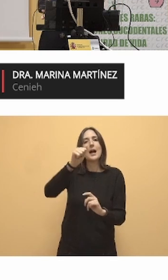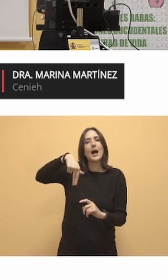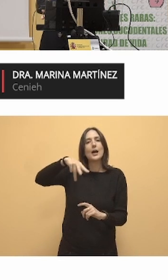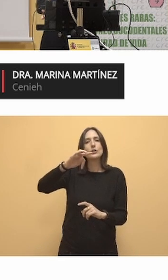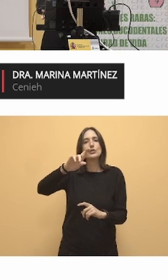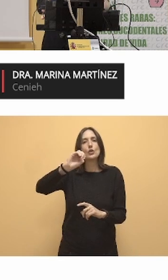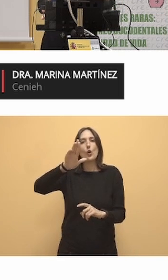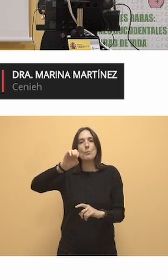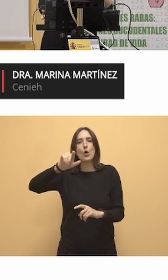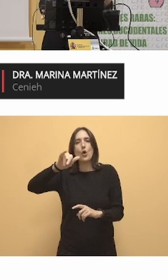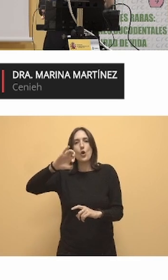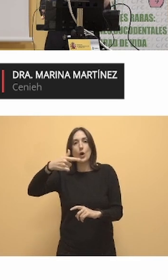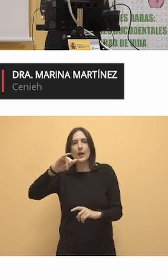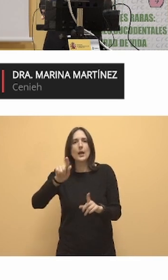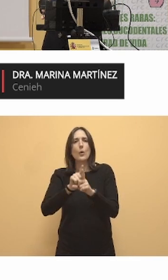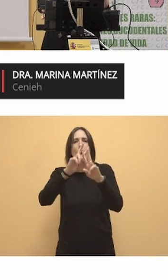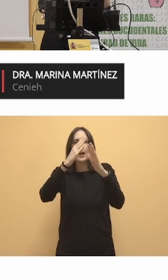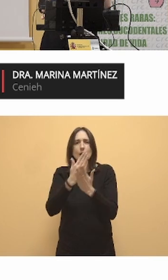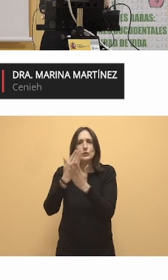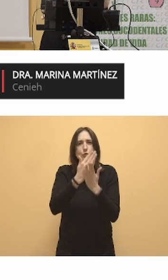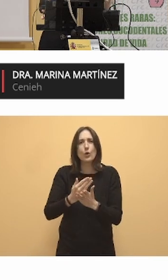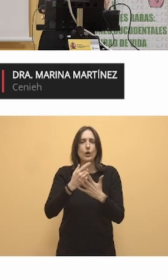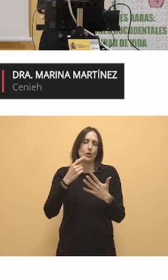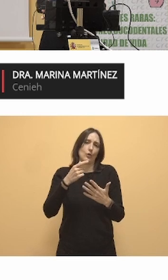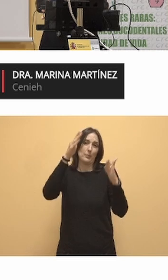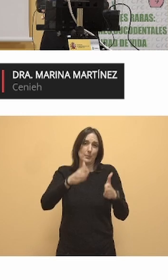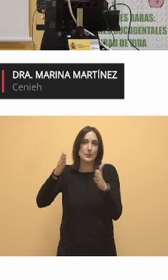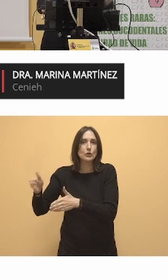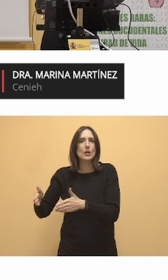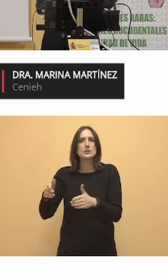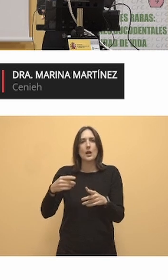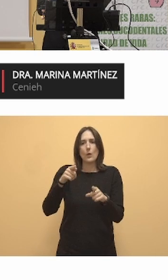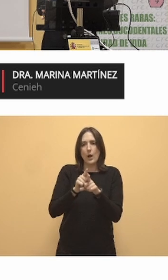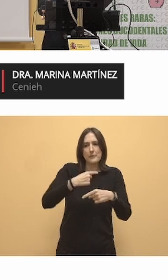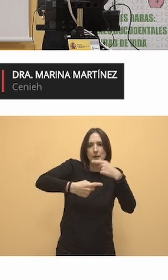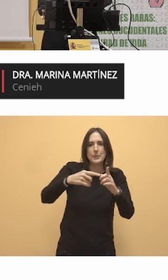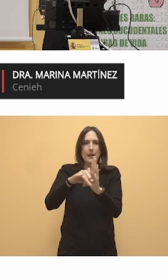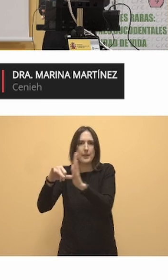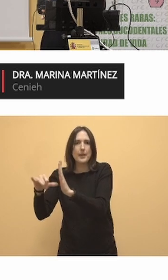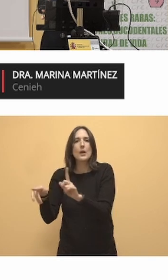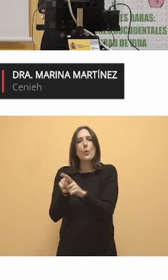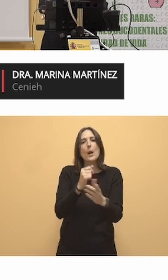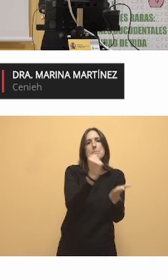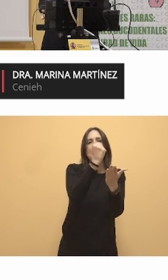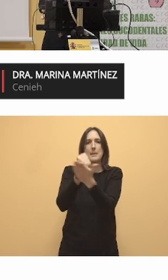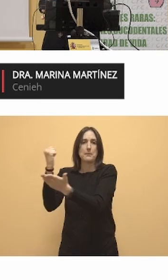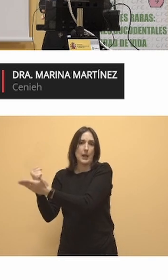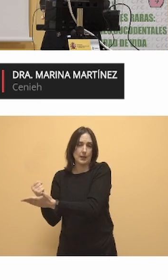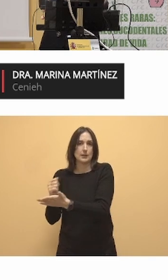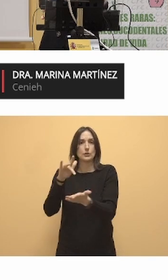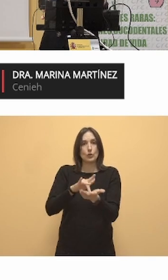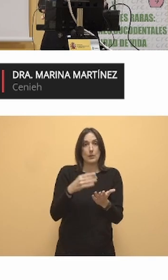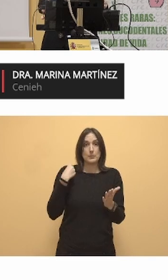dental como el estudio del ser humano y sus parientes más cercanos mediante todas las señales y huellas dejadas